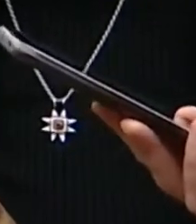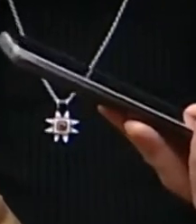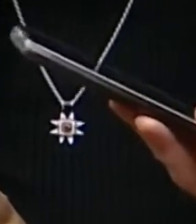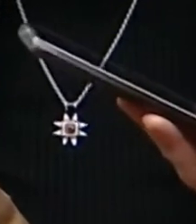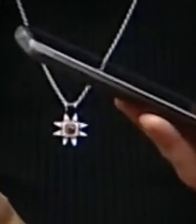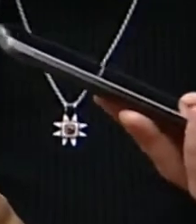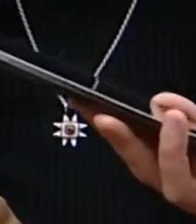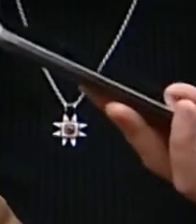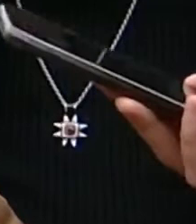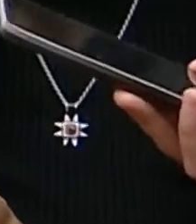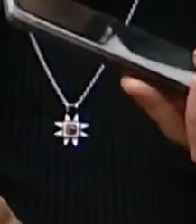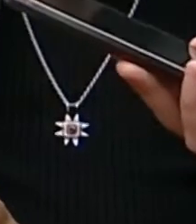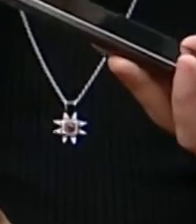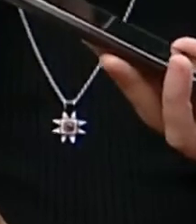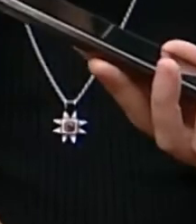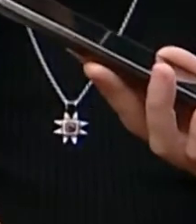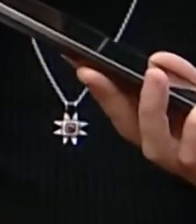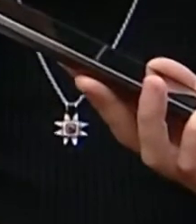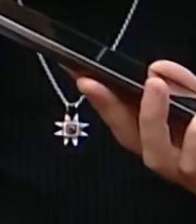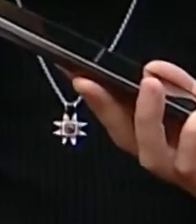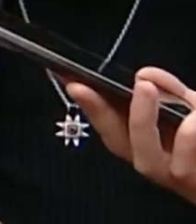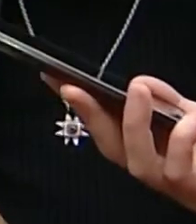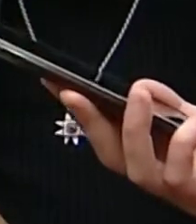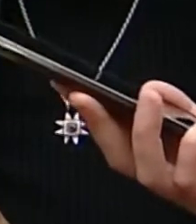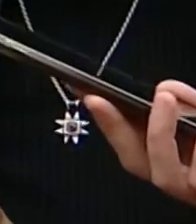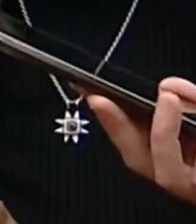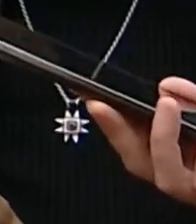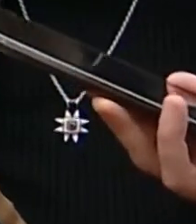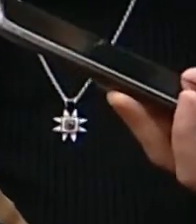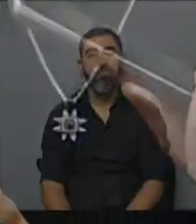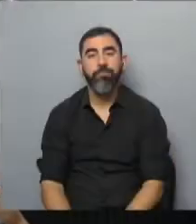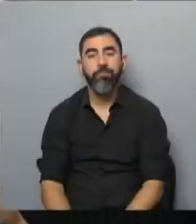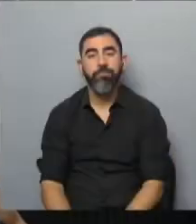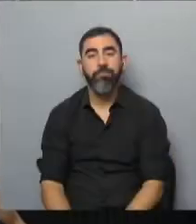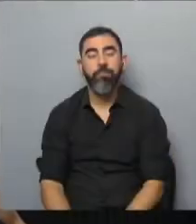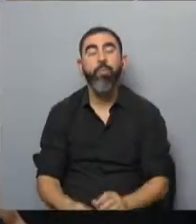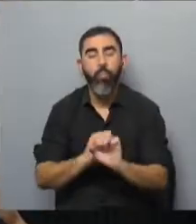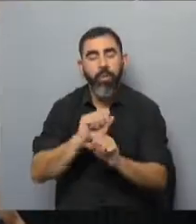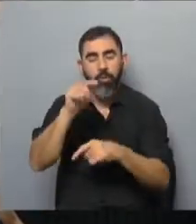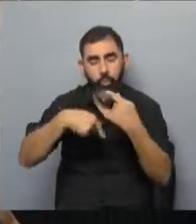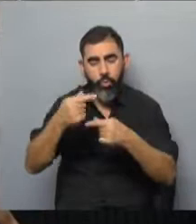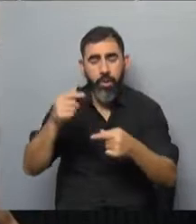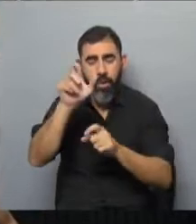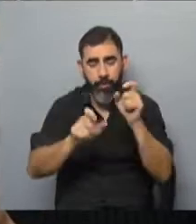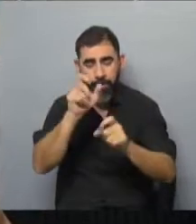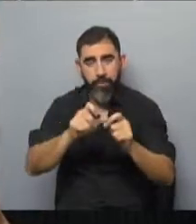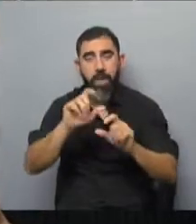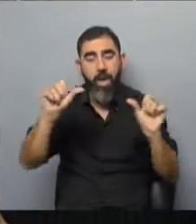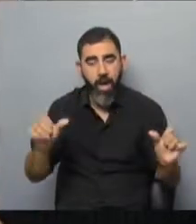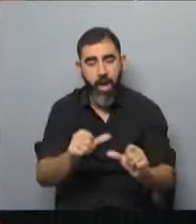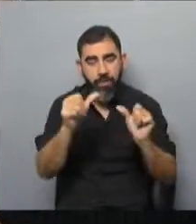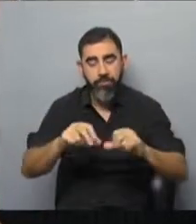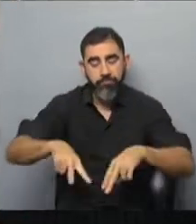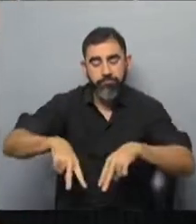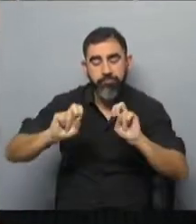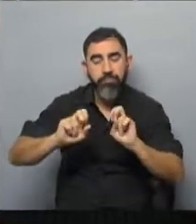se puede seguir agendando acá, pueden seguir viniendo aunque esté la agenda cubierta. Bueno, se va a hacer este relevamiento, se van a